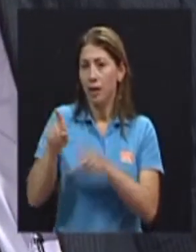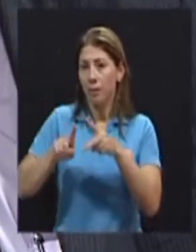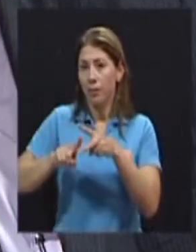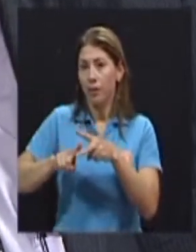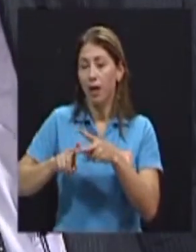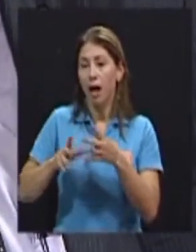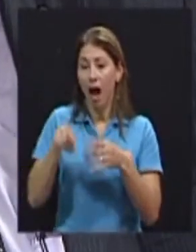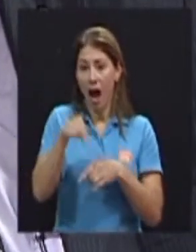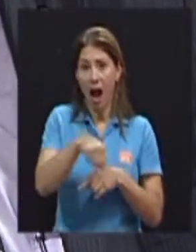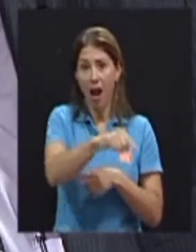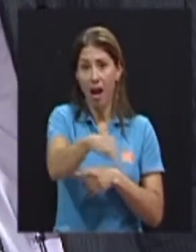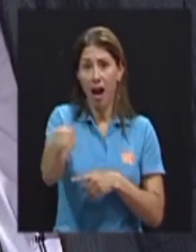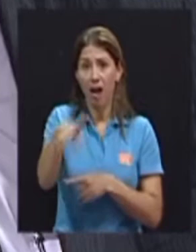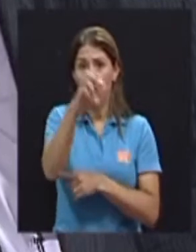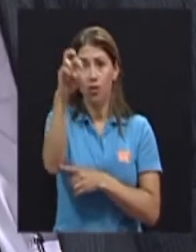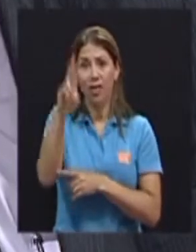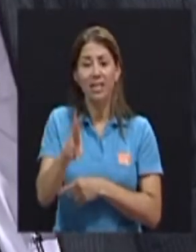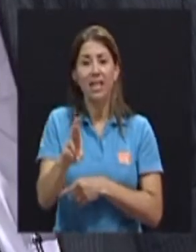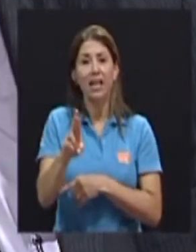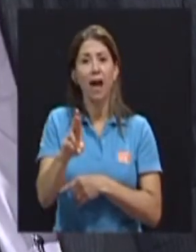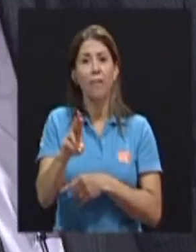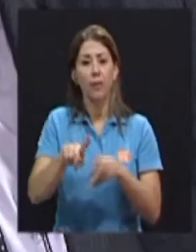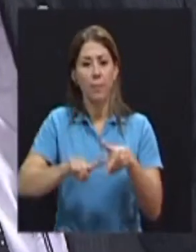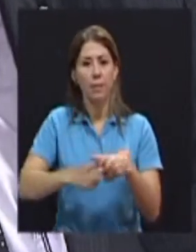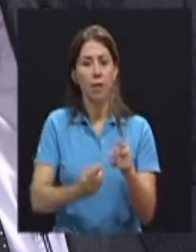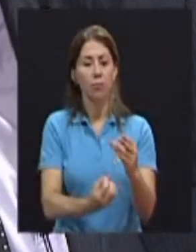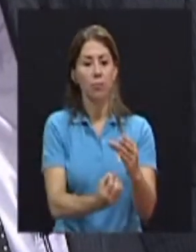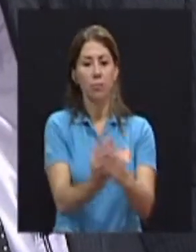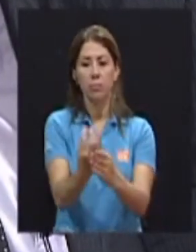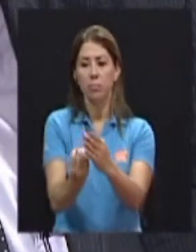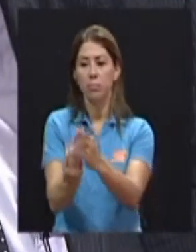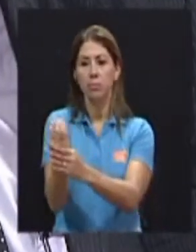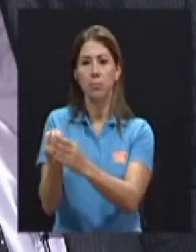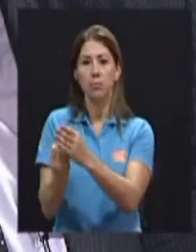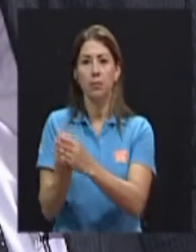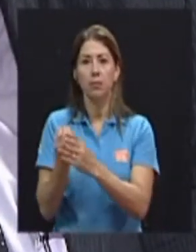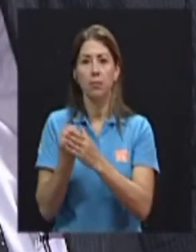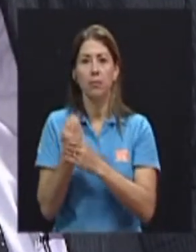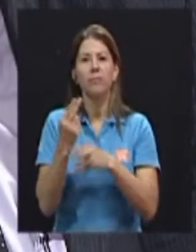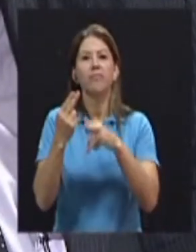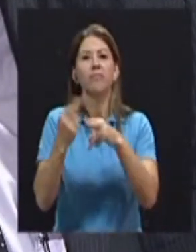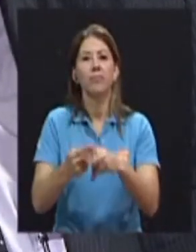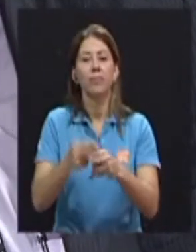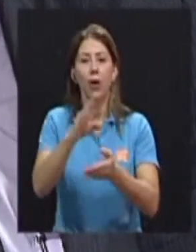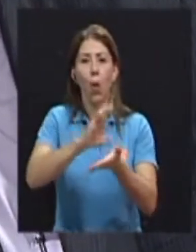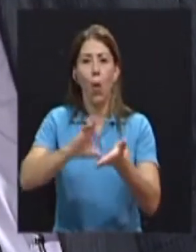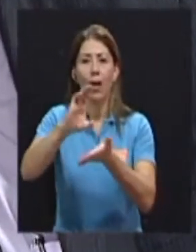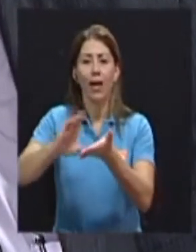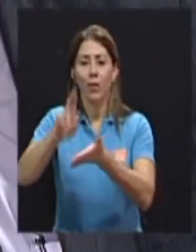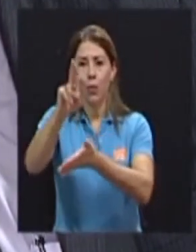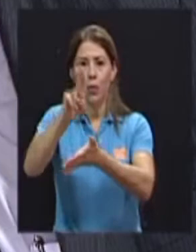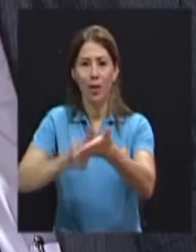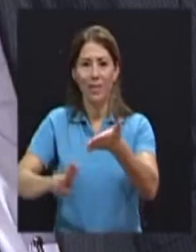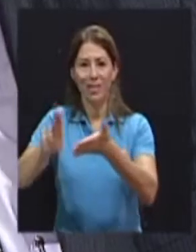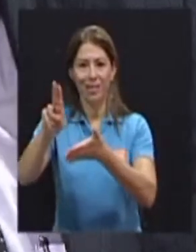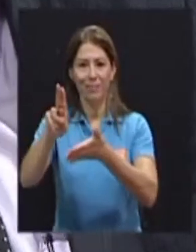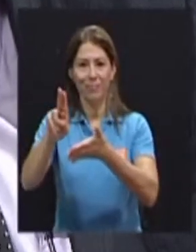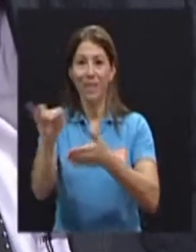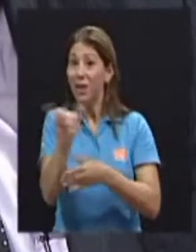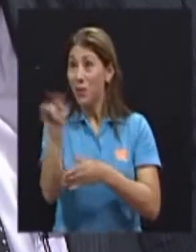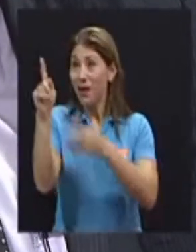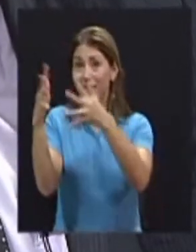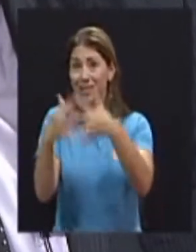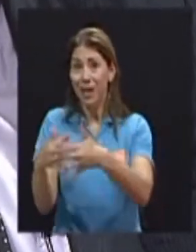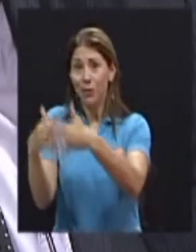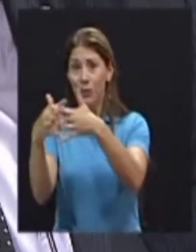en Costa Rica lo que se llamaron colegios universitarios, que es el equivalente de los community college de Estados Unidos